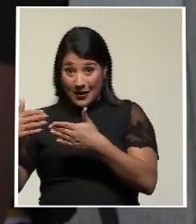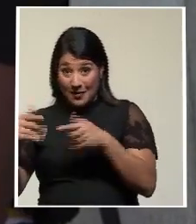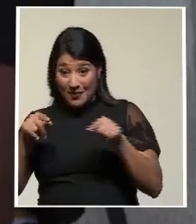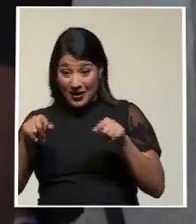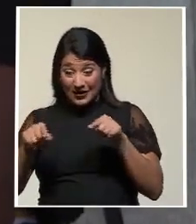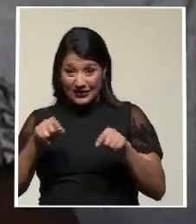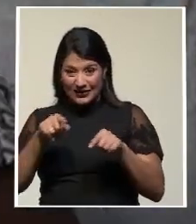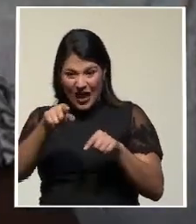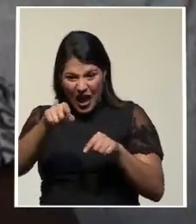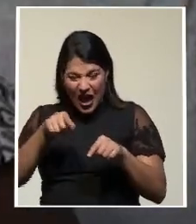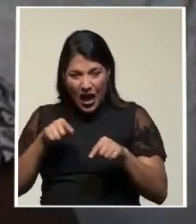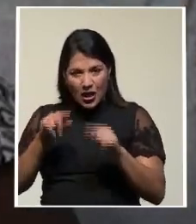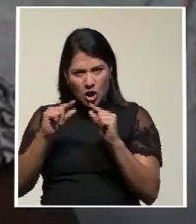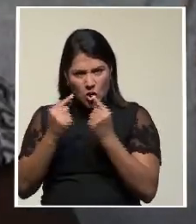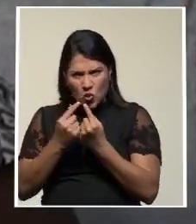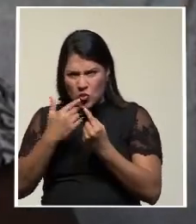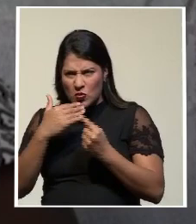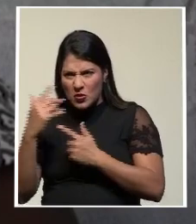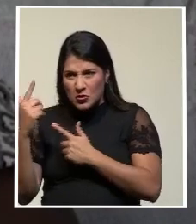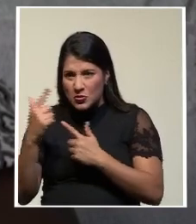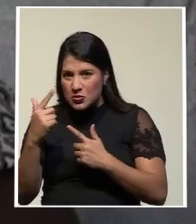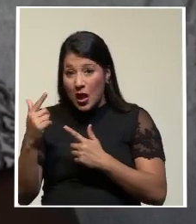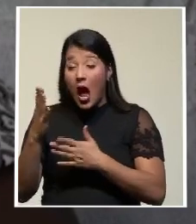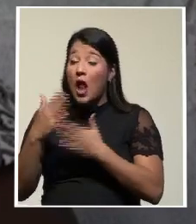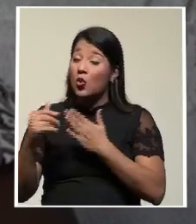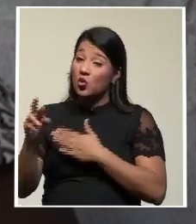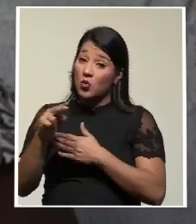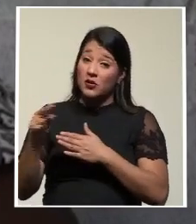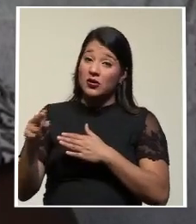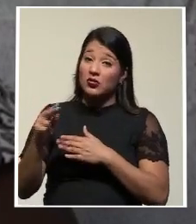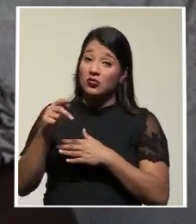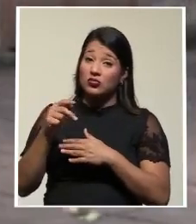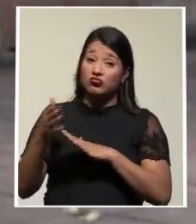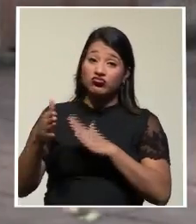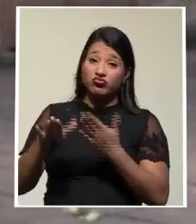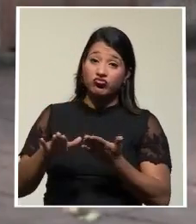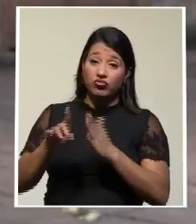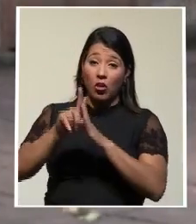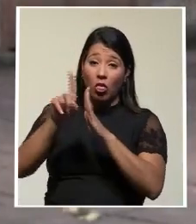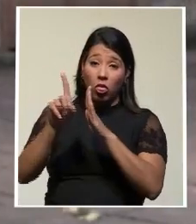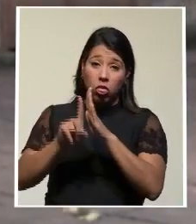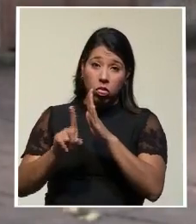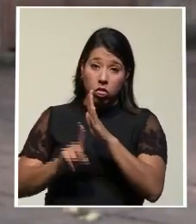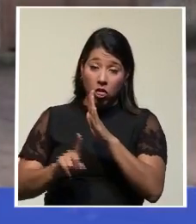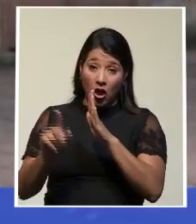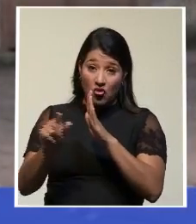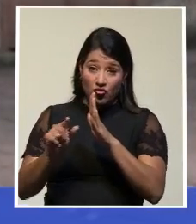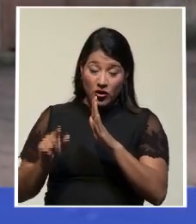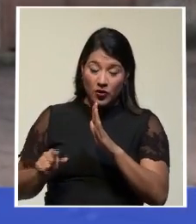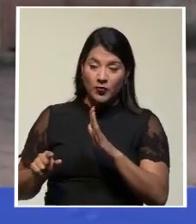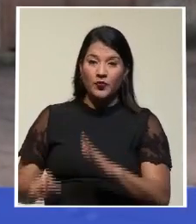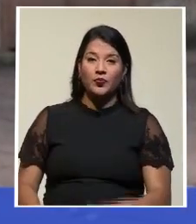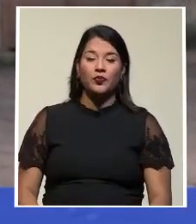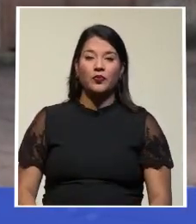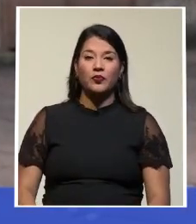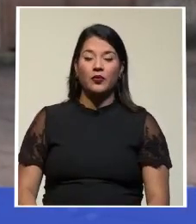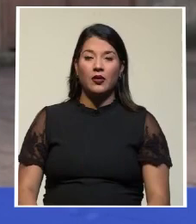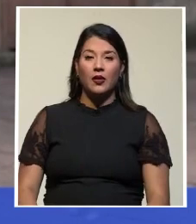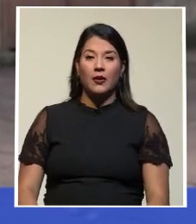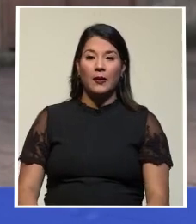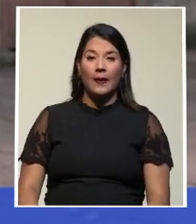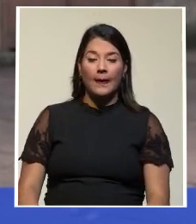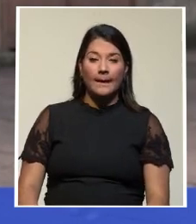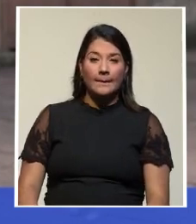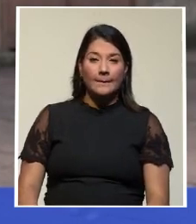algunos compañeros se ahogaron intentando atravesar un río. Yo cuando pasamos la selva, cuando llegamos a